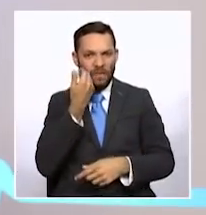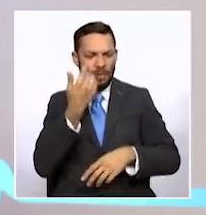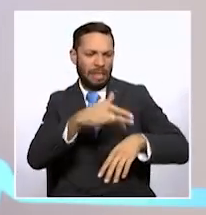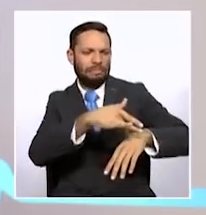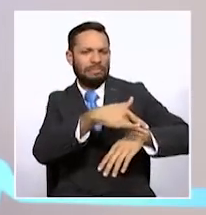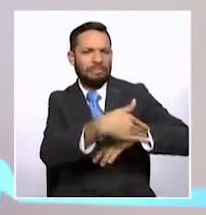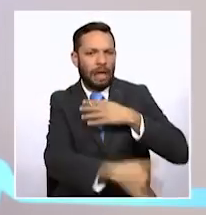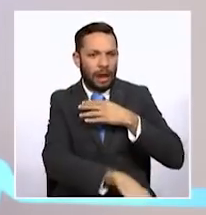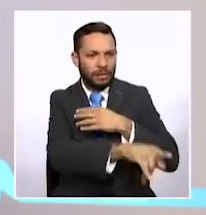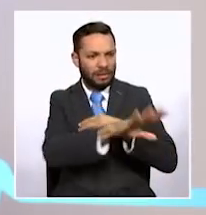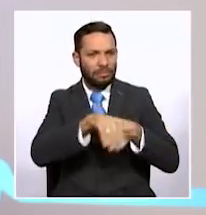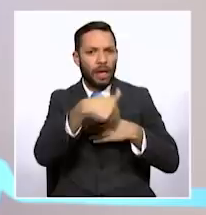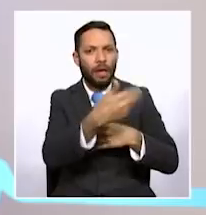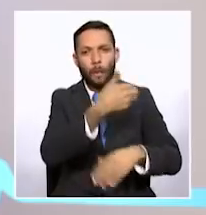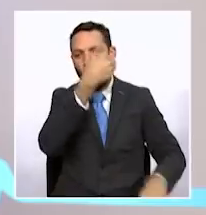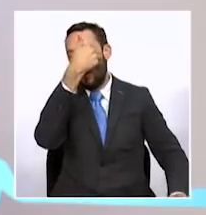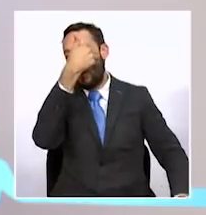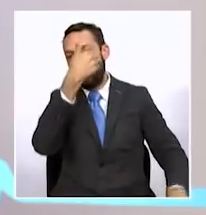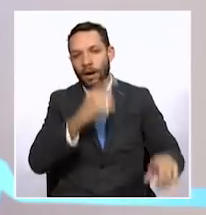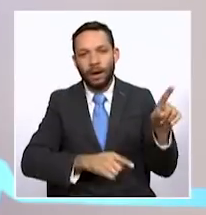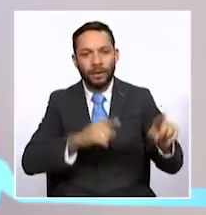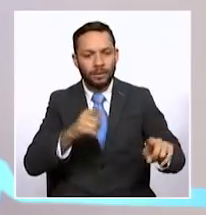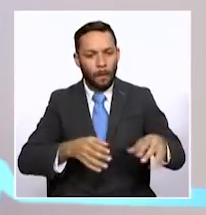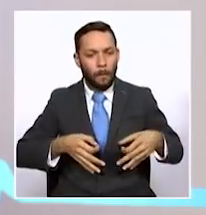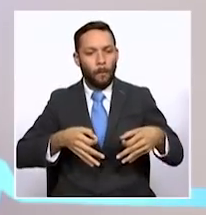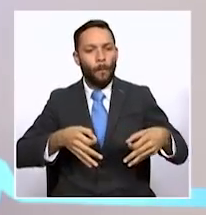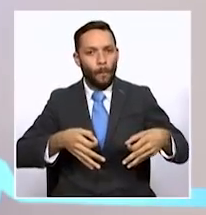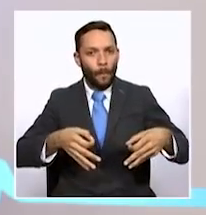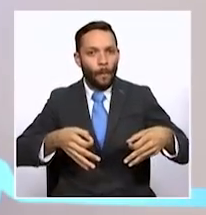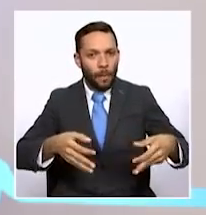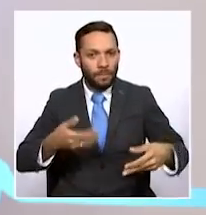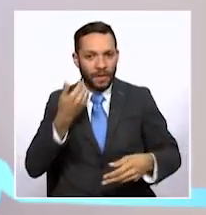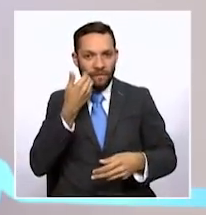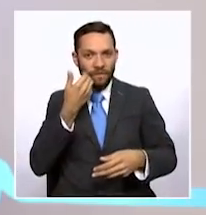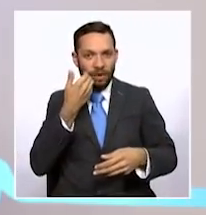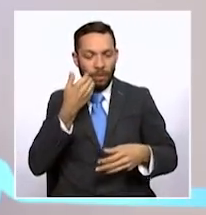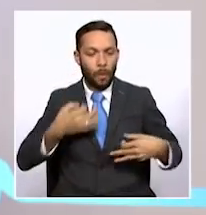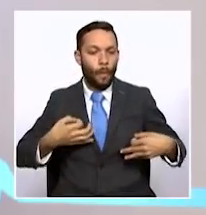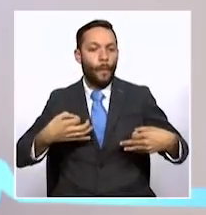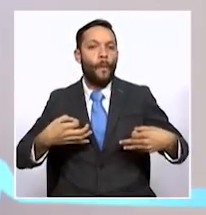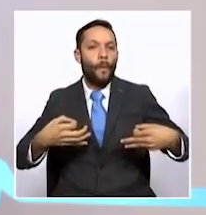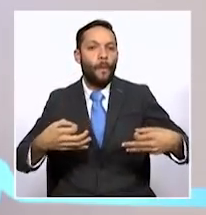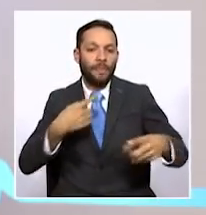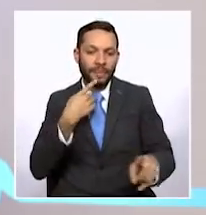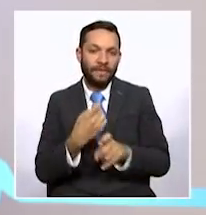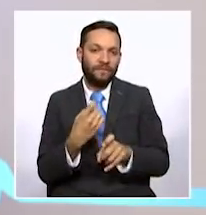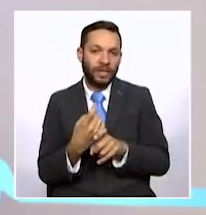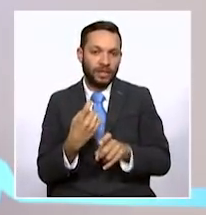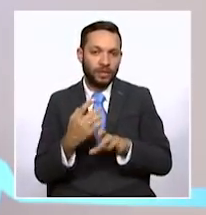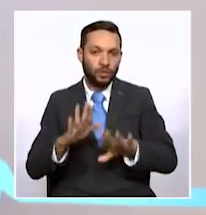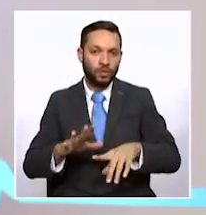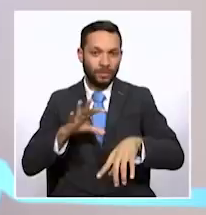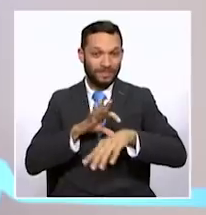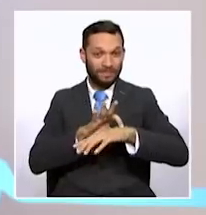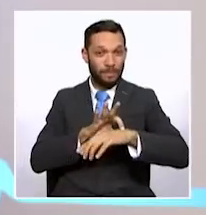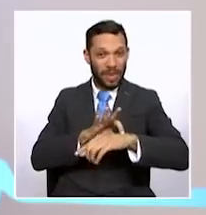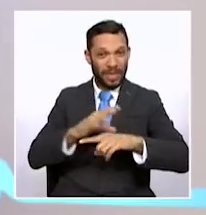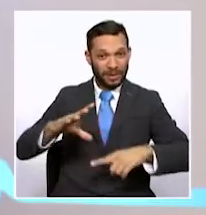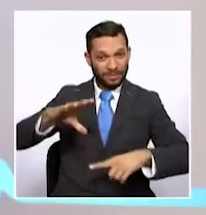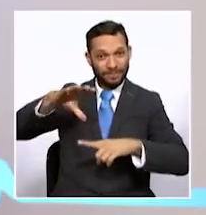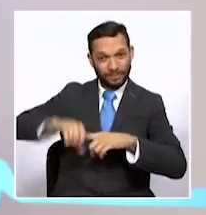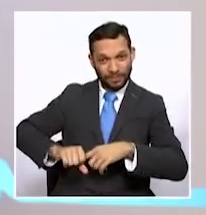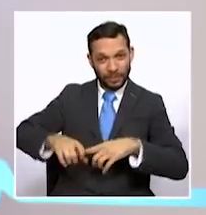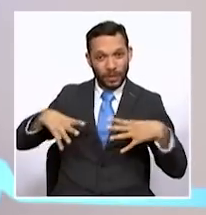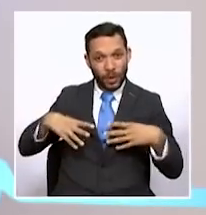que nuestro sistema de salud a veces retarda o casi siempre el proceso de las consultas y demás, pero nosotros les contamos